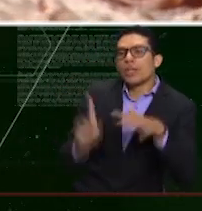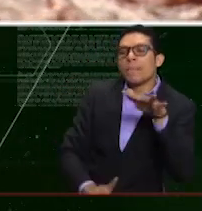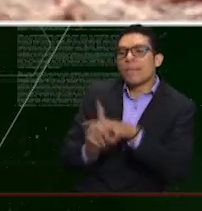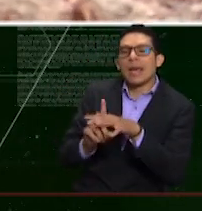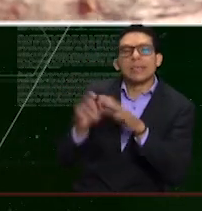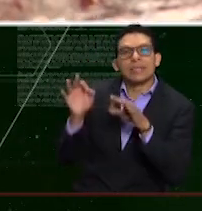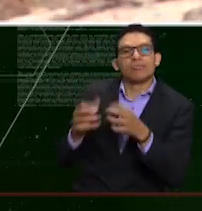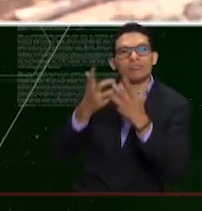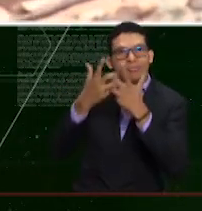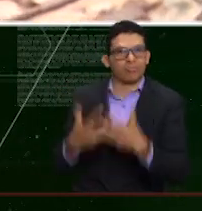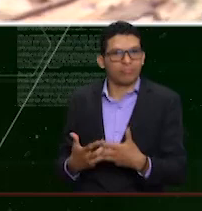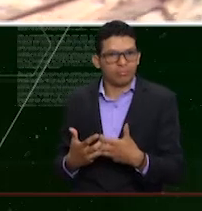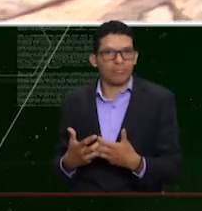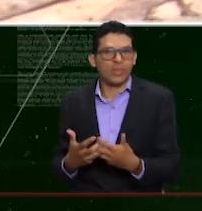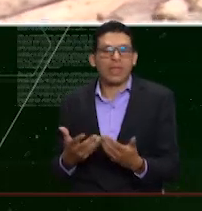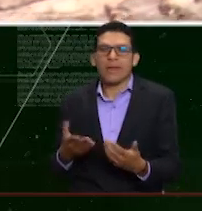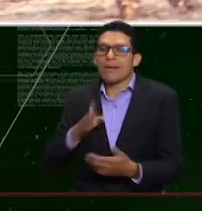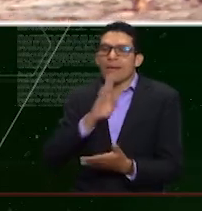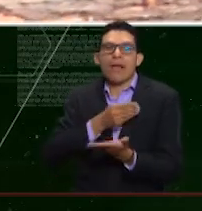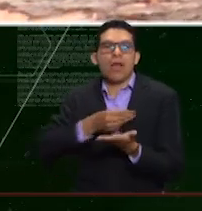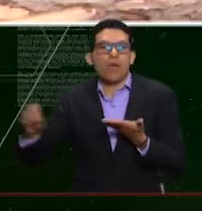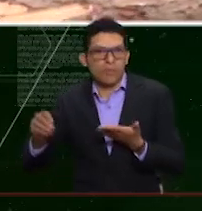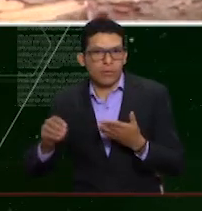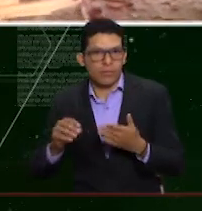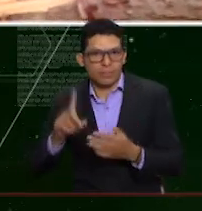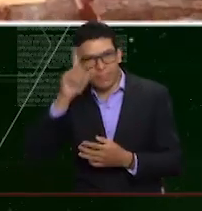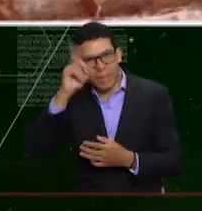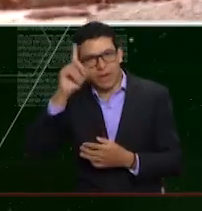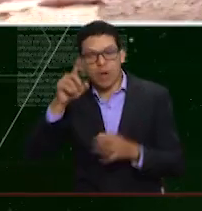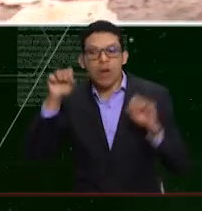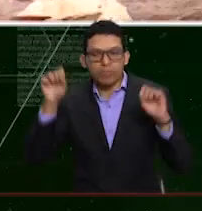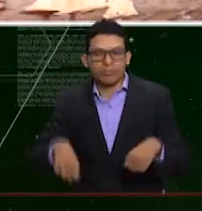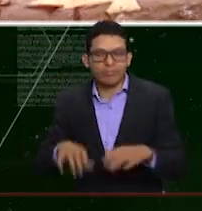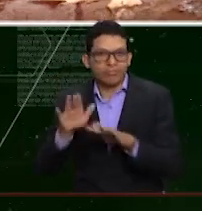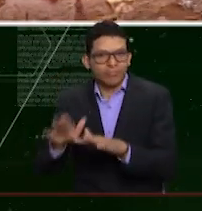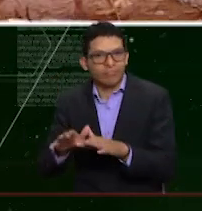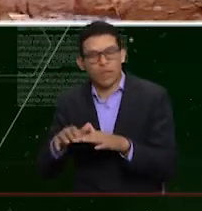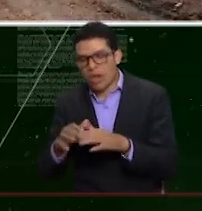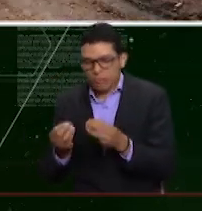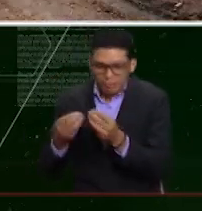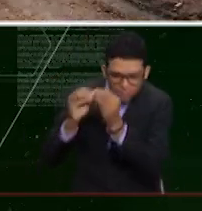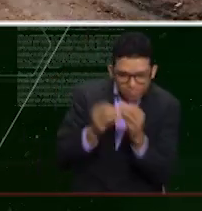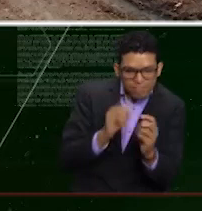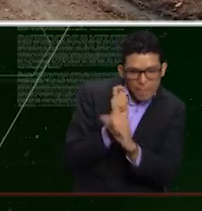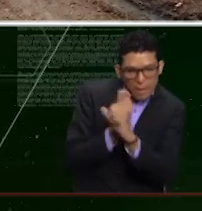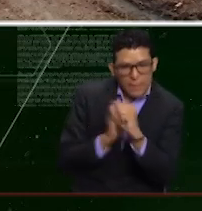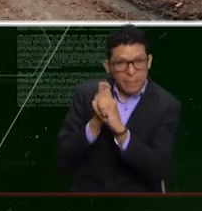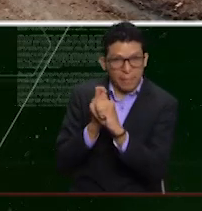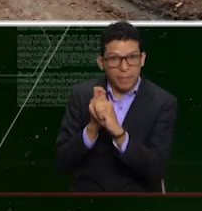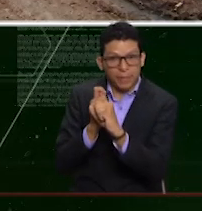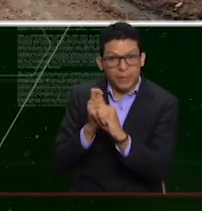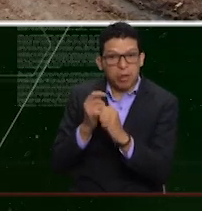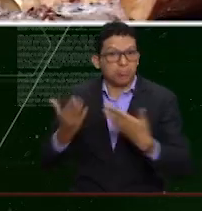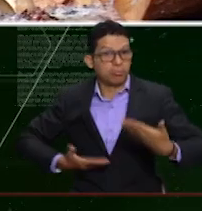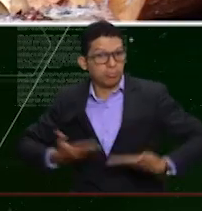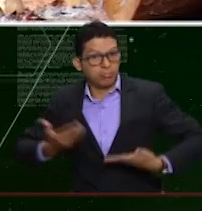esa empresa, mueblería, a quien le compró la madera para poder producir esos muebles. Y ya al señor que